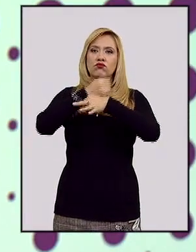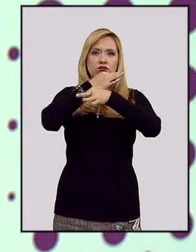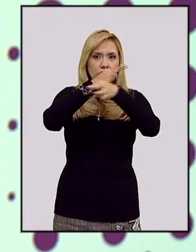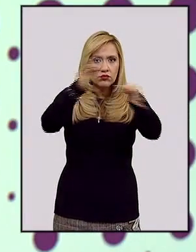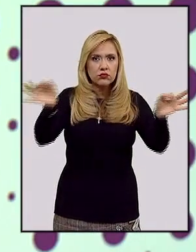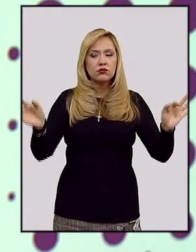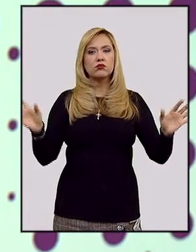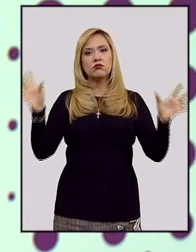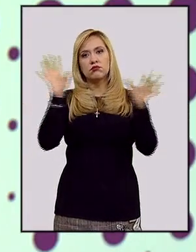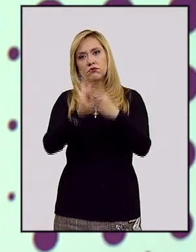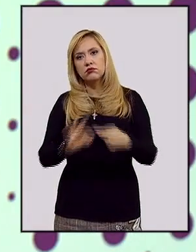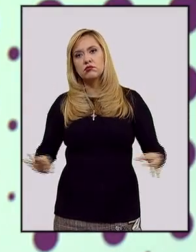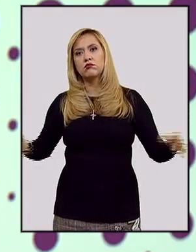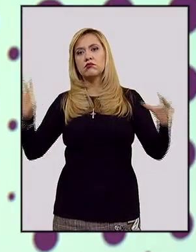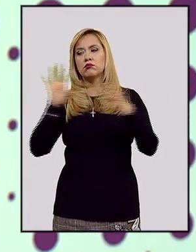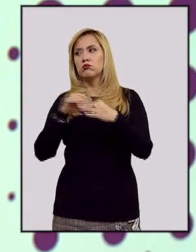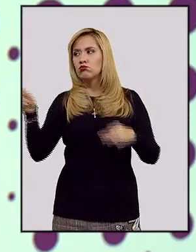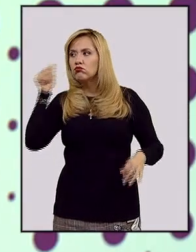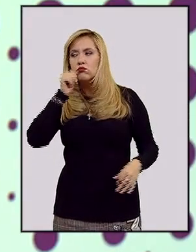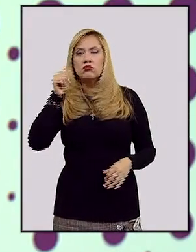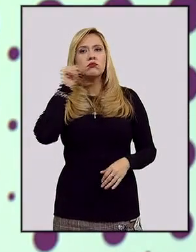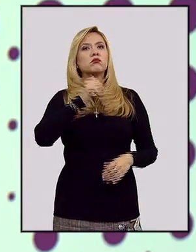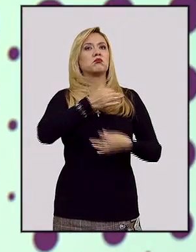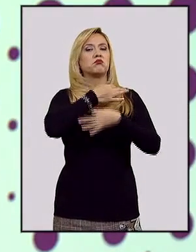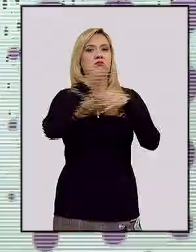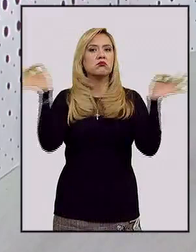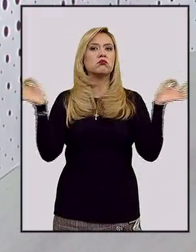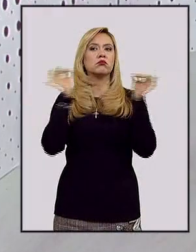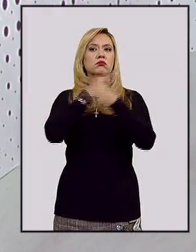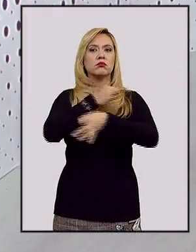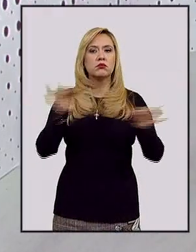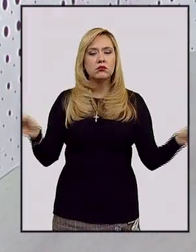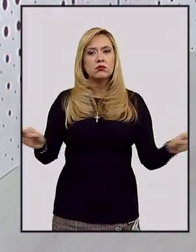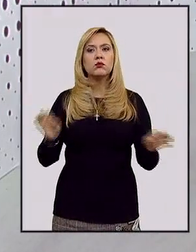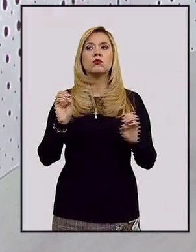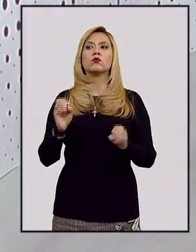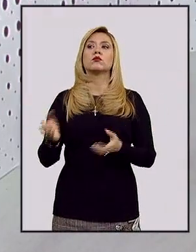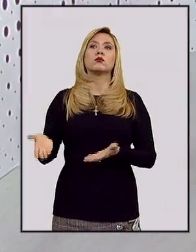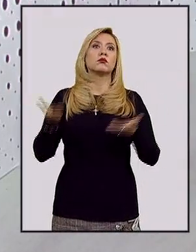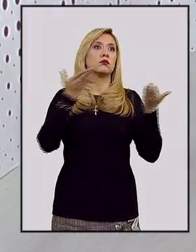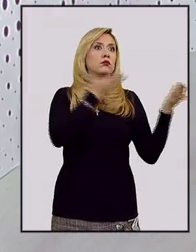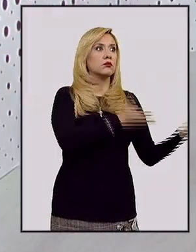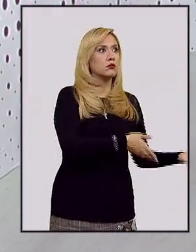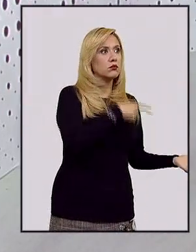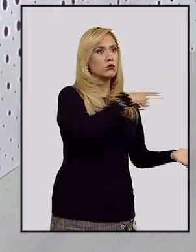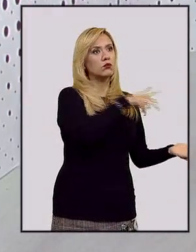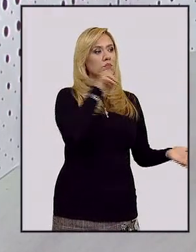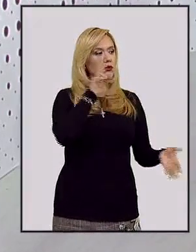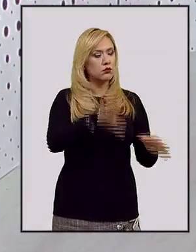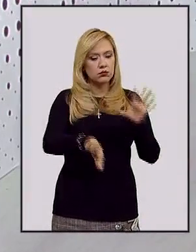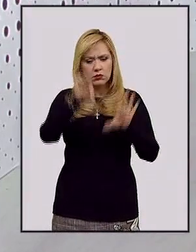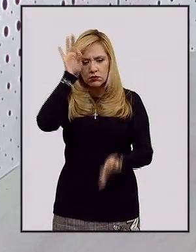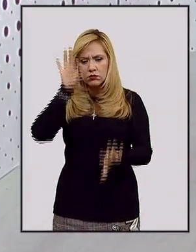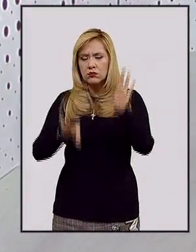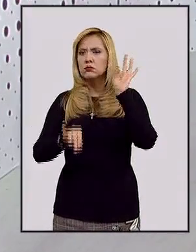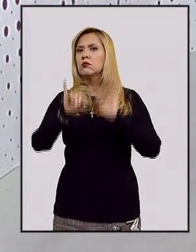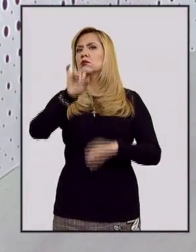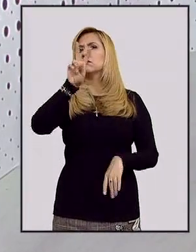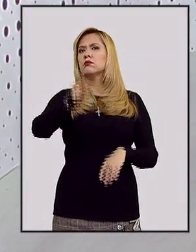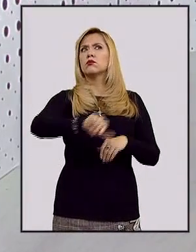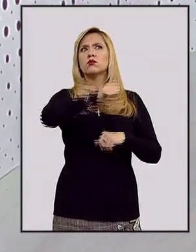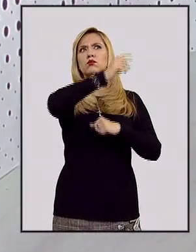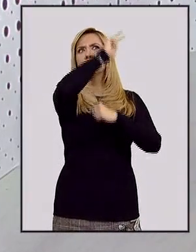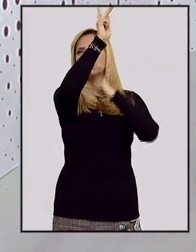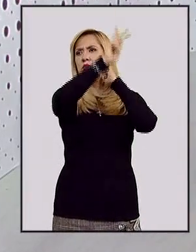estos informes que publican ustedes. No sé si a través de tu trabajo encontraste otros ejemplos en otros países,